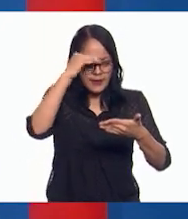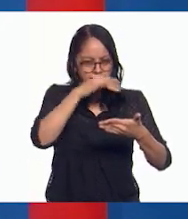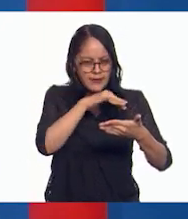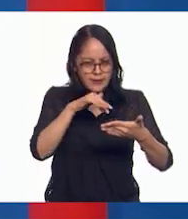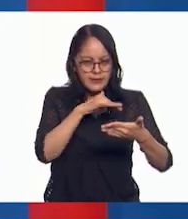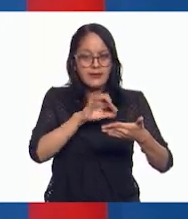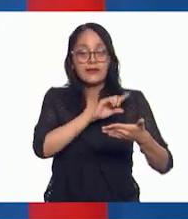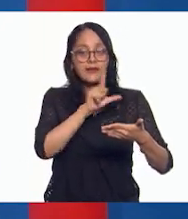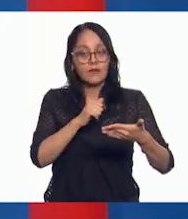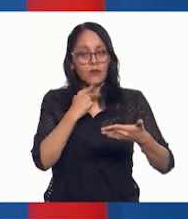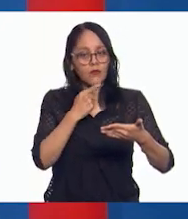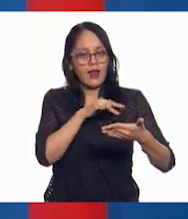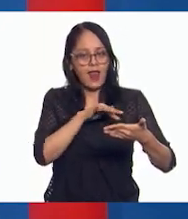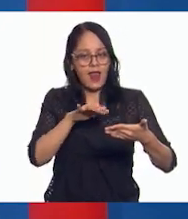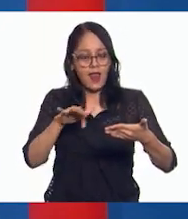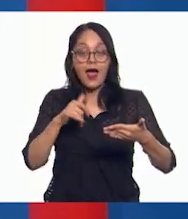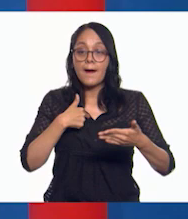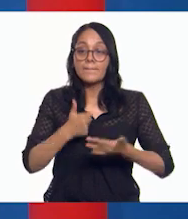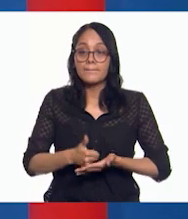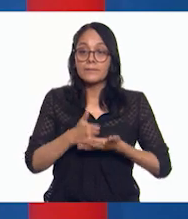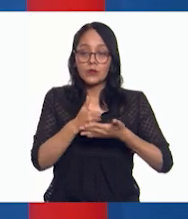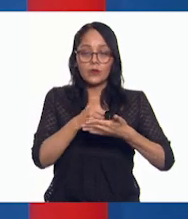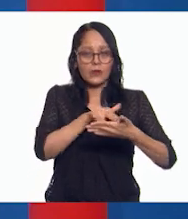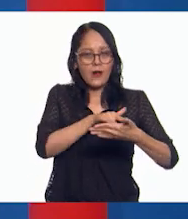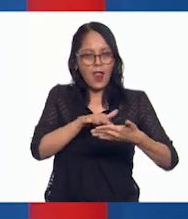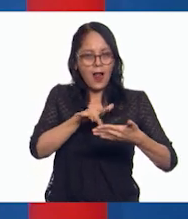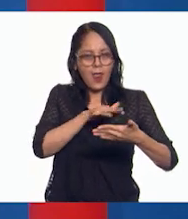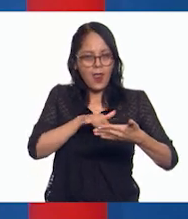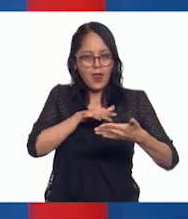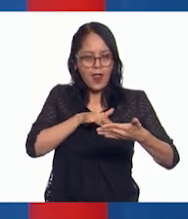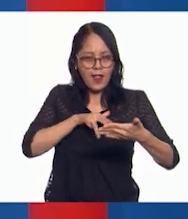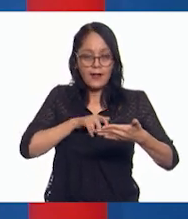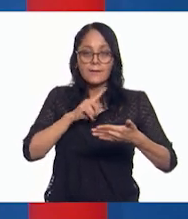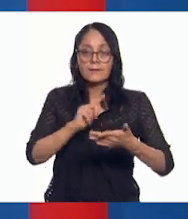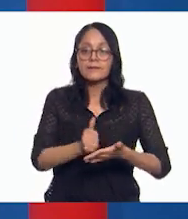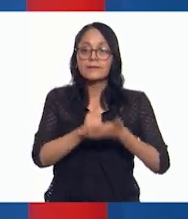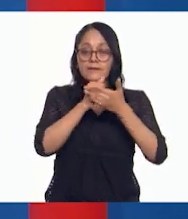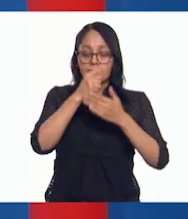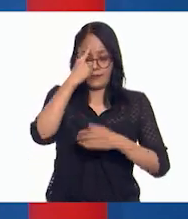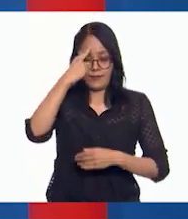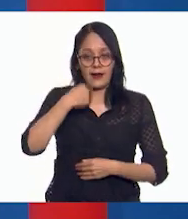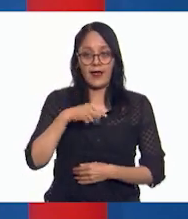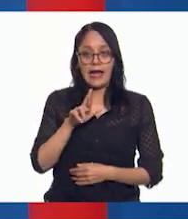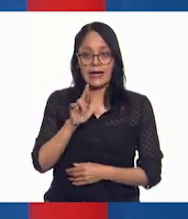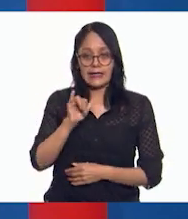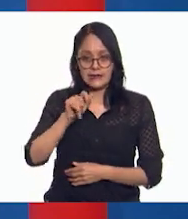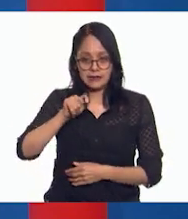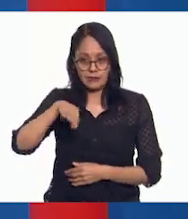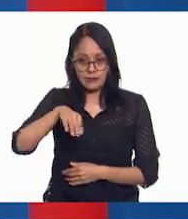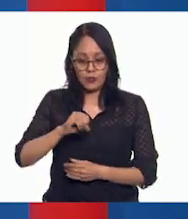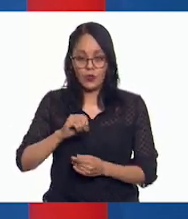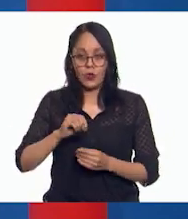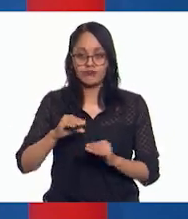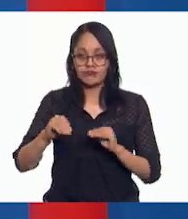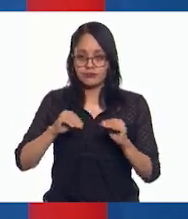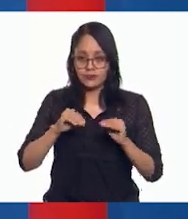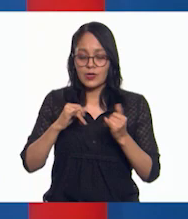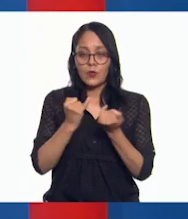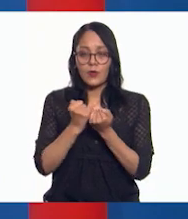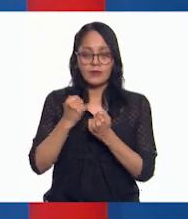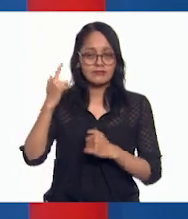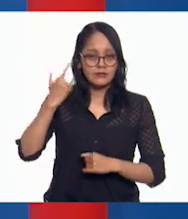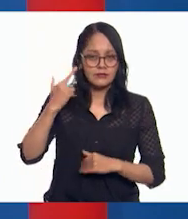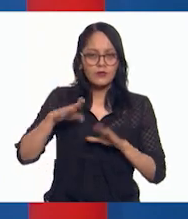me resultó útil leerlo en voz alta para poder comprobar si había logrado el ritmo y los sonidos que buscaba conseguir. En